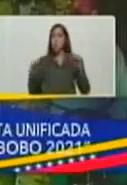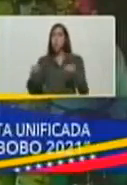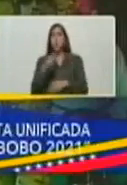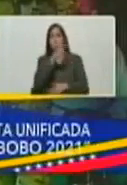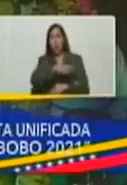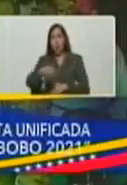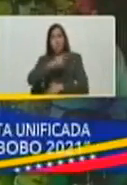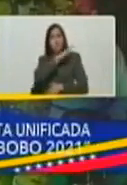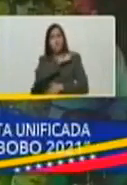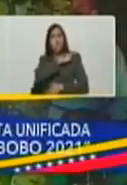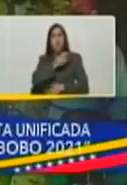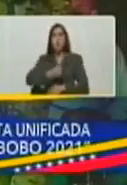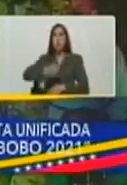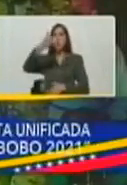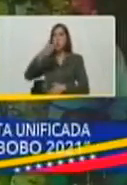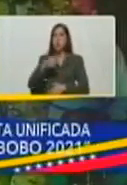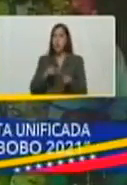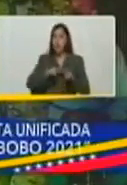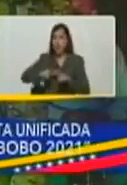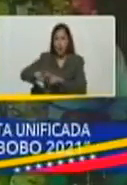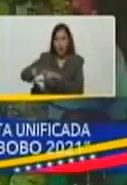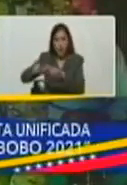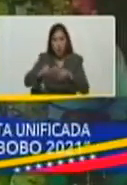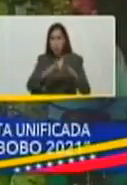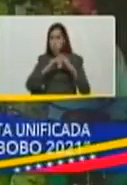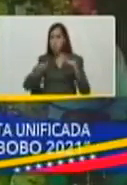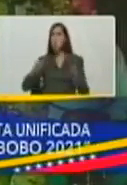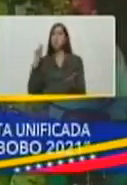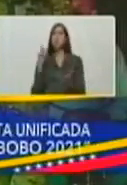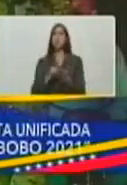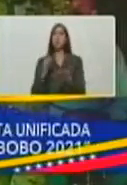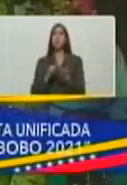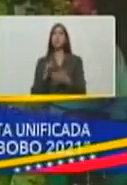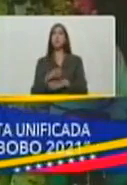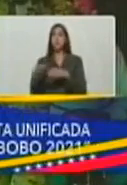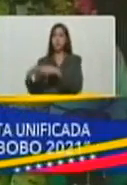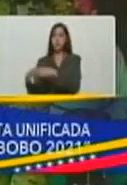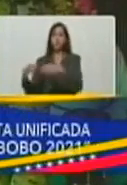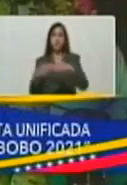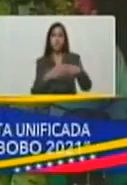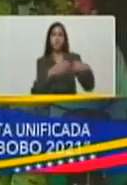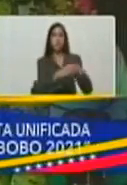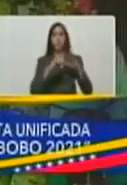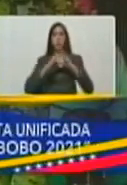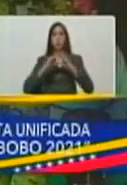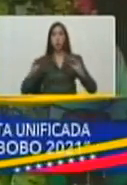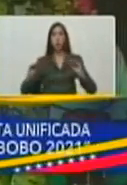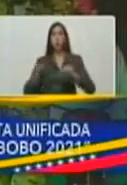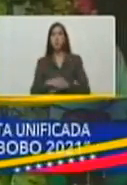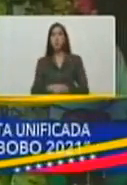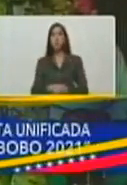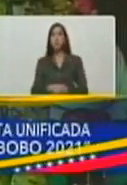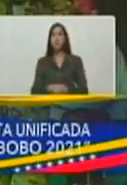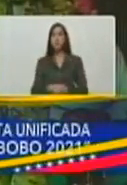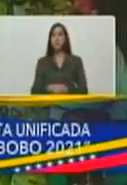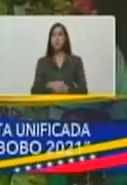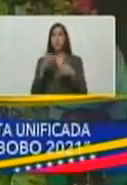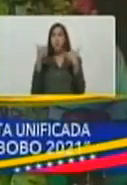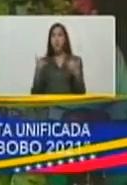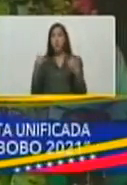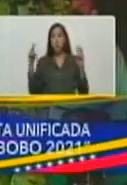comandantes del área, todos los comandantes de componente, todos los componentes. De hecho, en este momento estamos